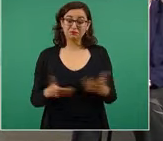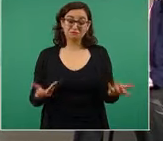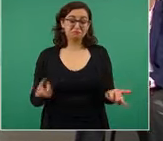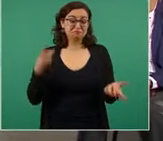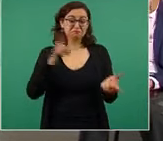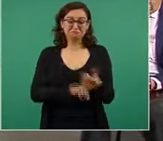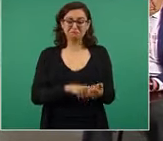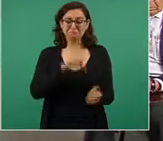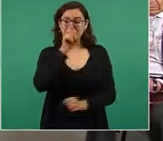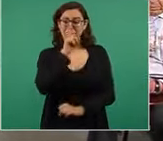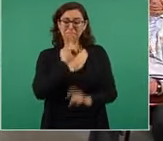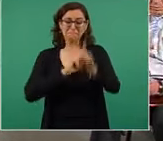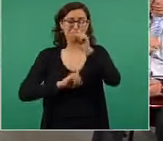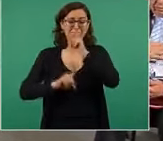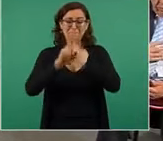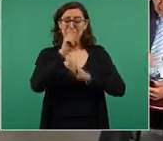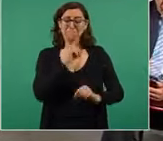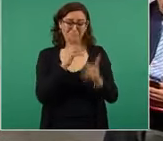mentirosa,